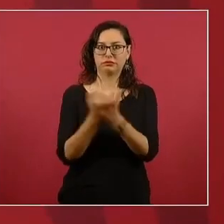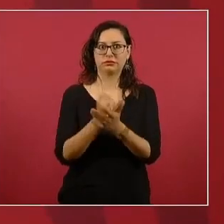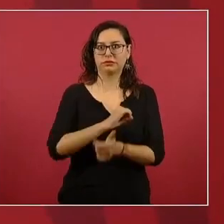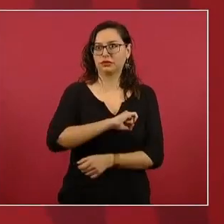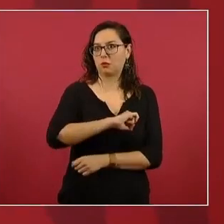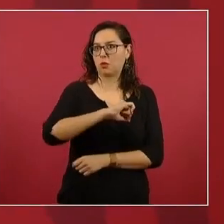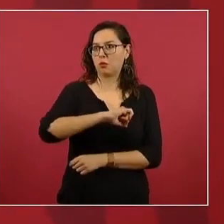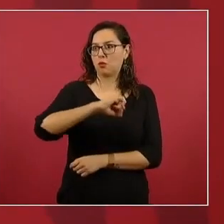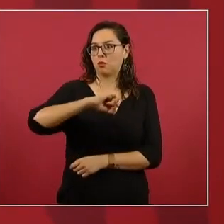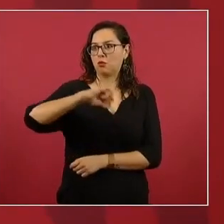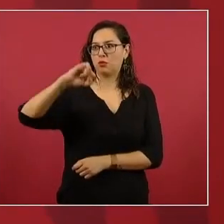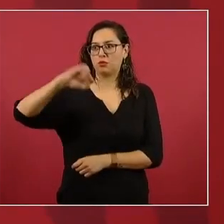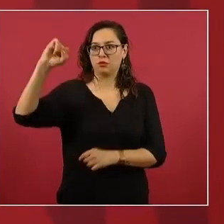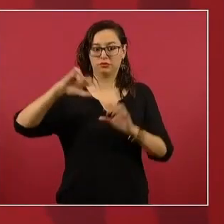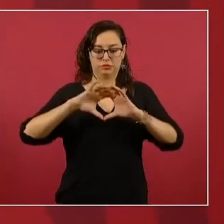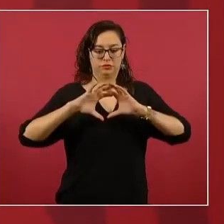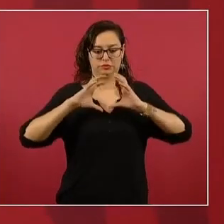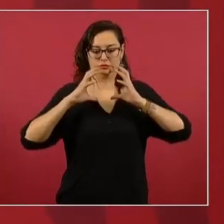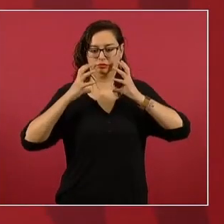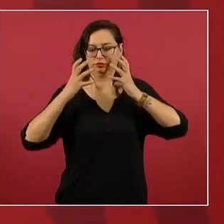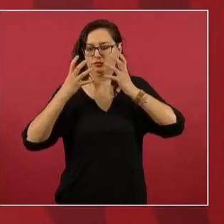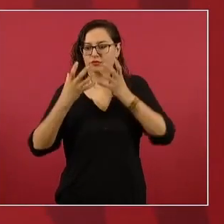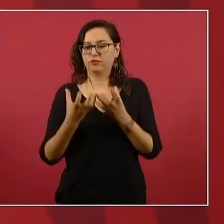atendiendo lo de